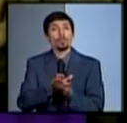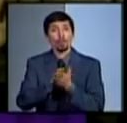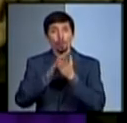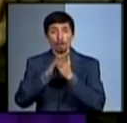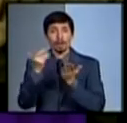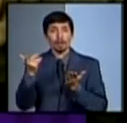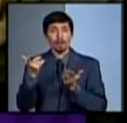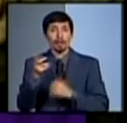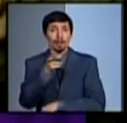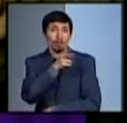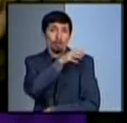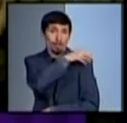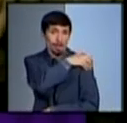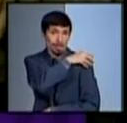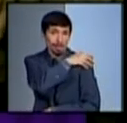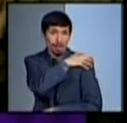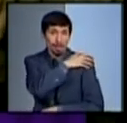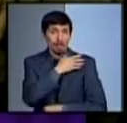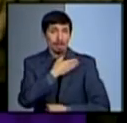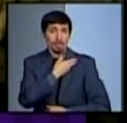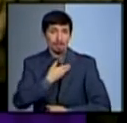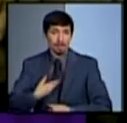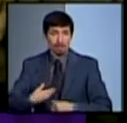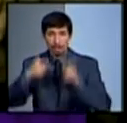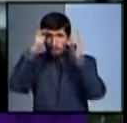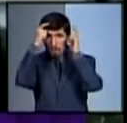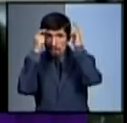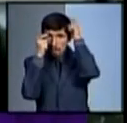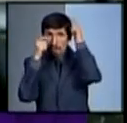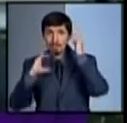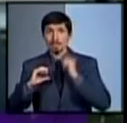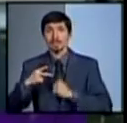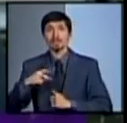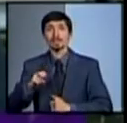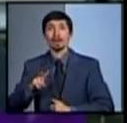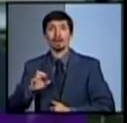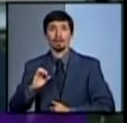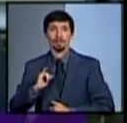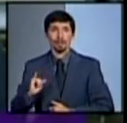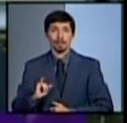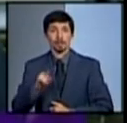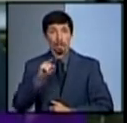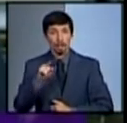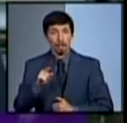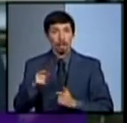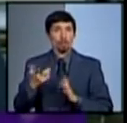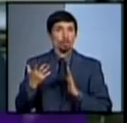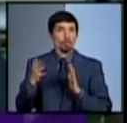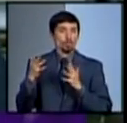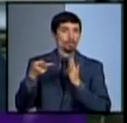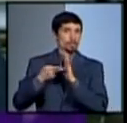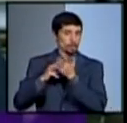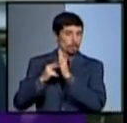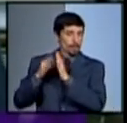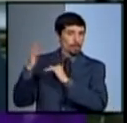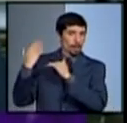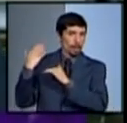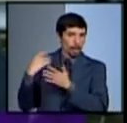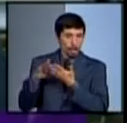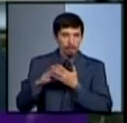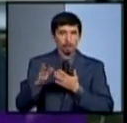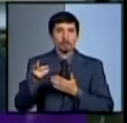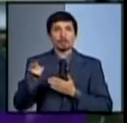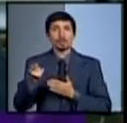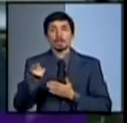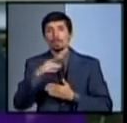comandante presidente Hugo Chávez Frías. Exhaustiva. El polémico presidente de Venezuela, Hugo Chávez, murió